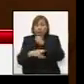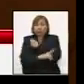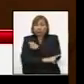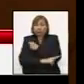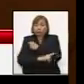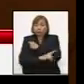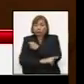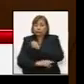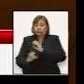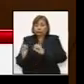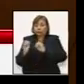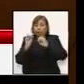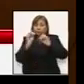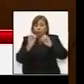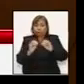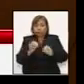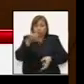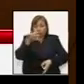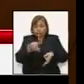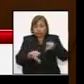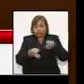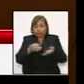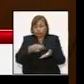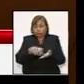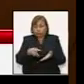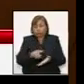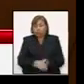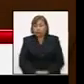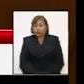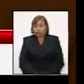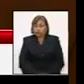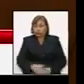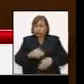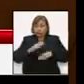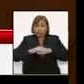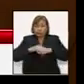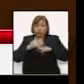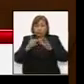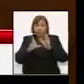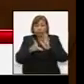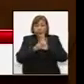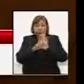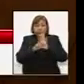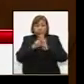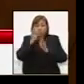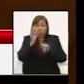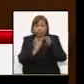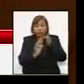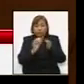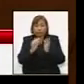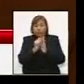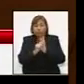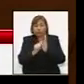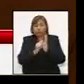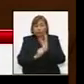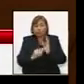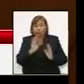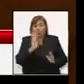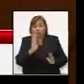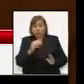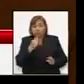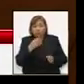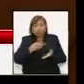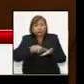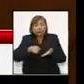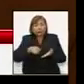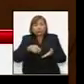ser puestos a disposición del juzgado. Esa es la orden. Y de acuerdo a la Ley Orgánica del Poder Judicial, artículo 4, las